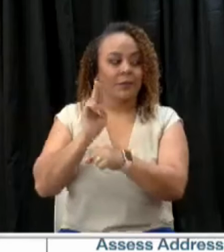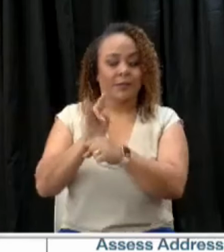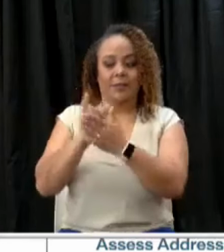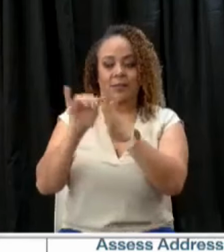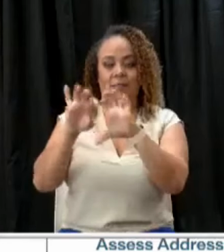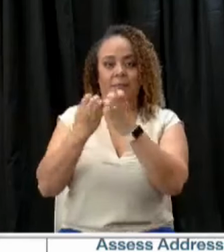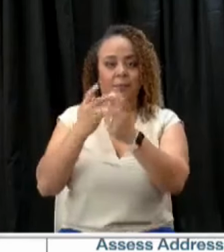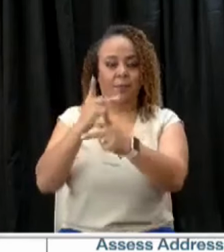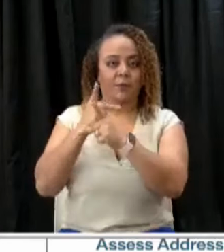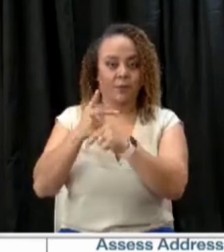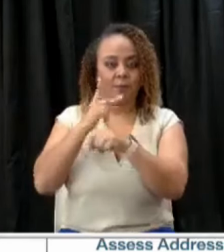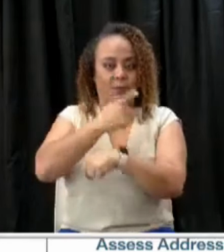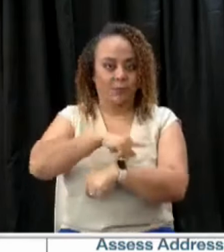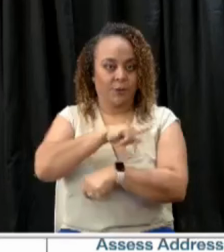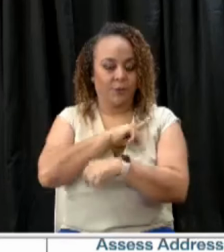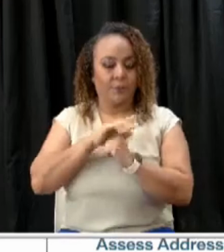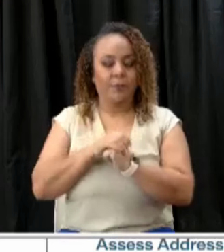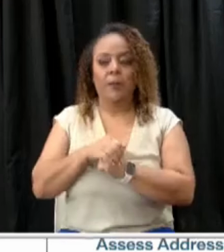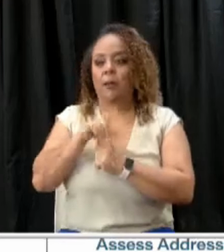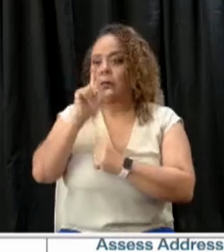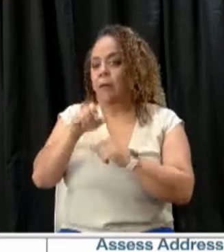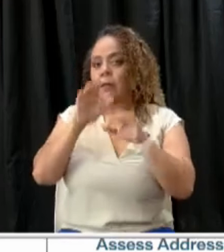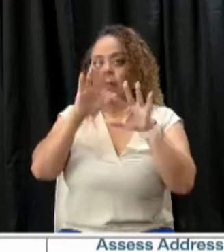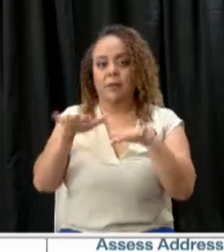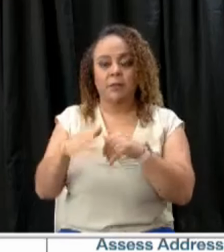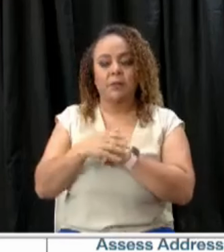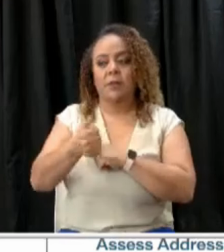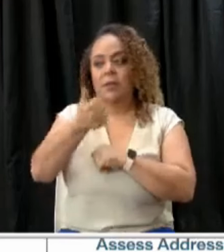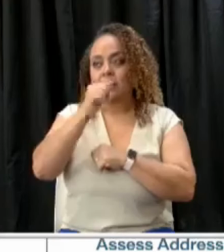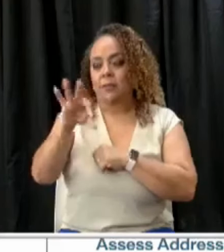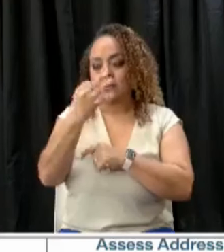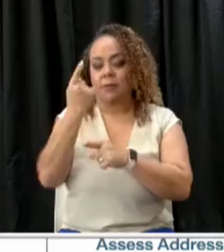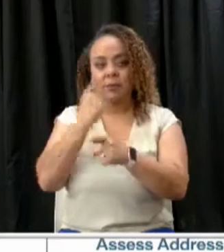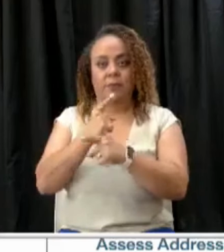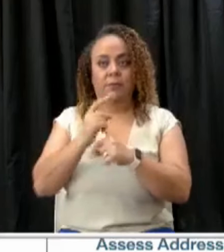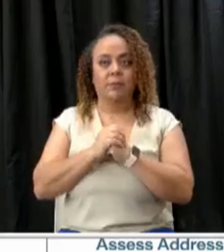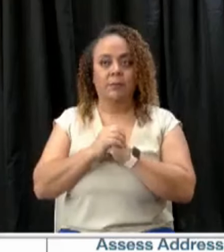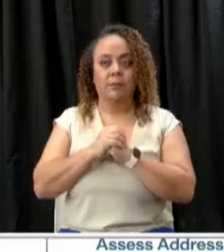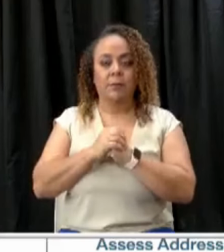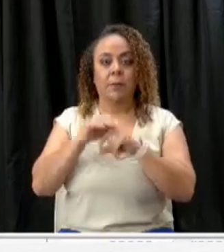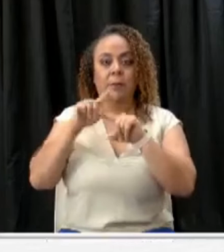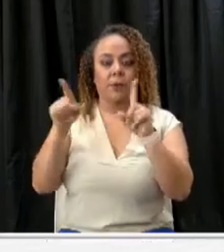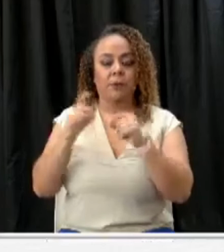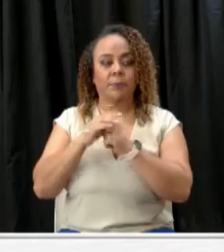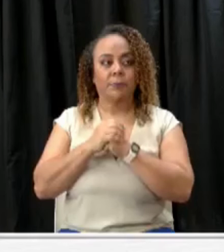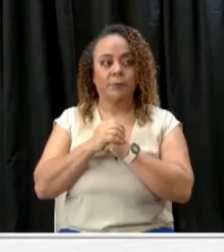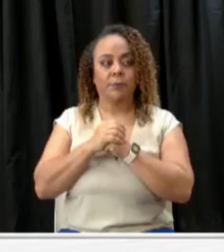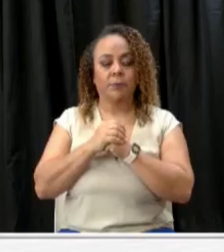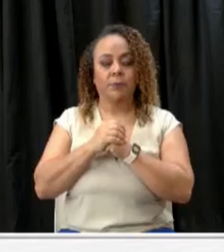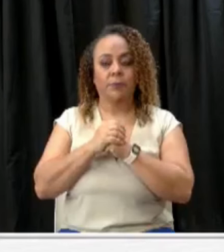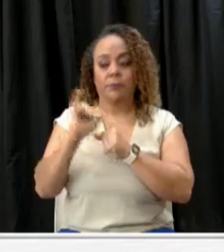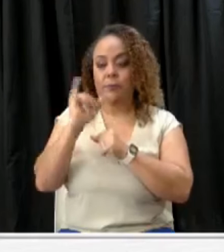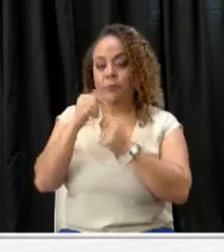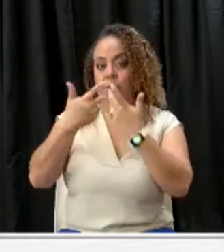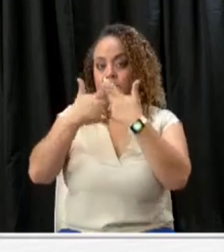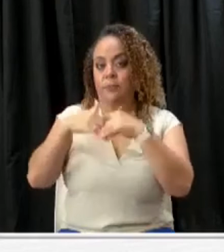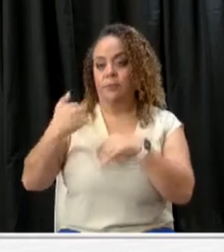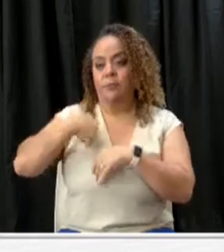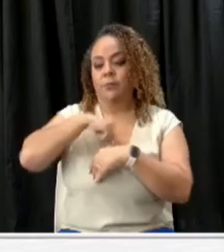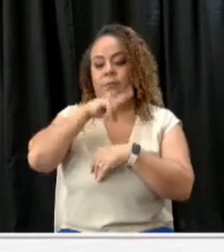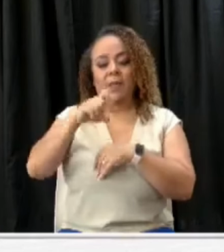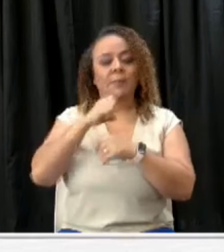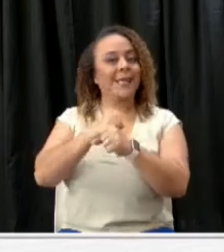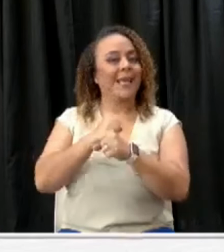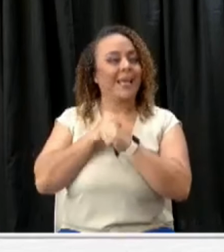equipo de protección personal, de tener que tomar los descansos, de hidratarse de manera correcta. Pero como empresa nos tenemos que